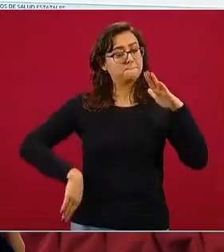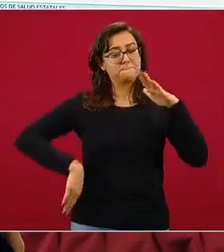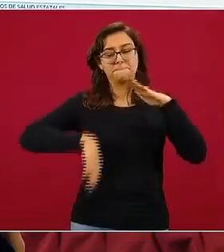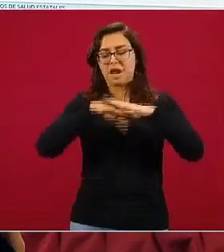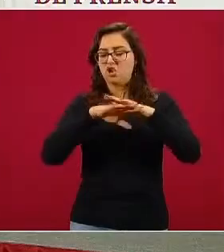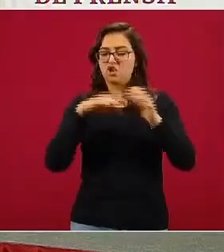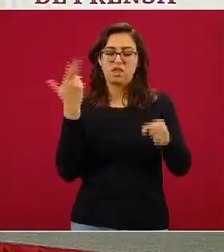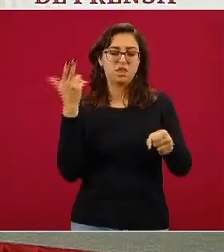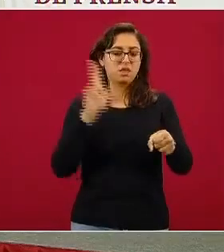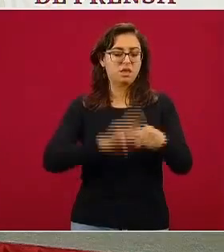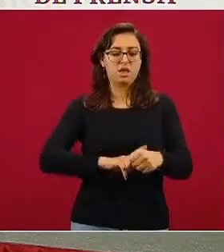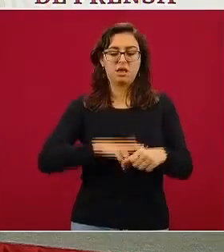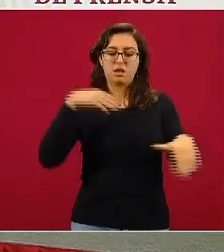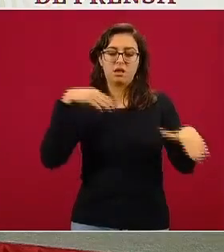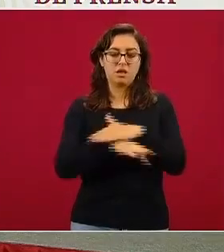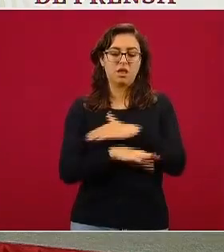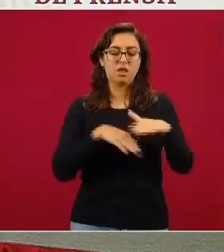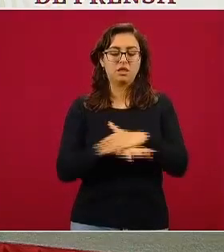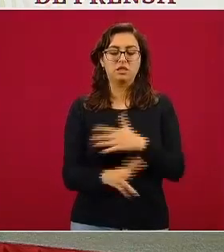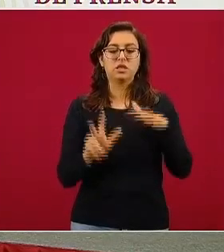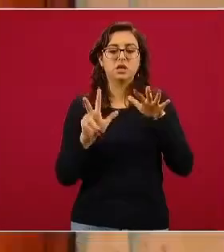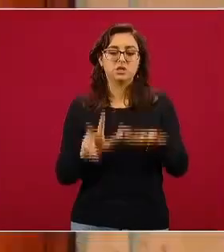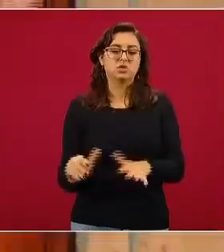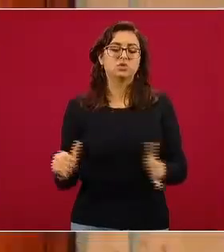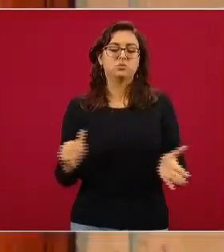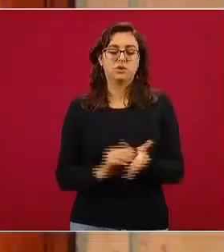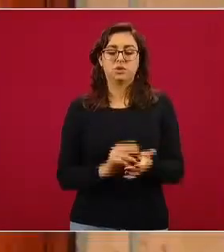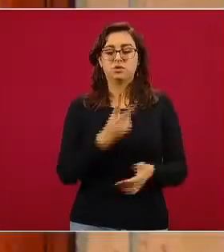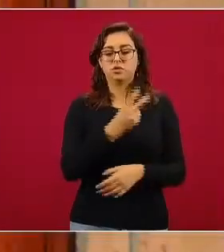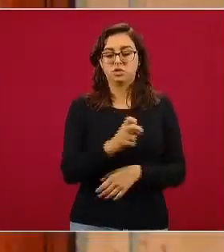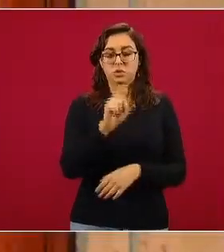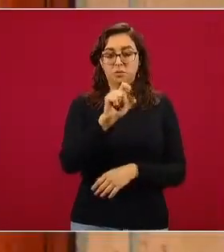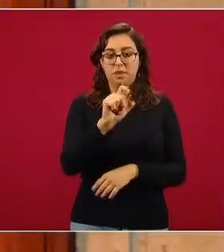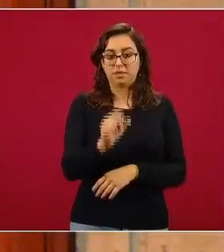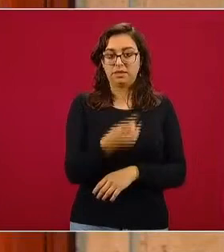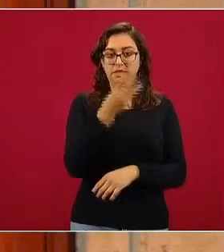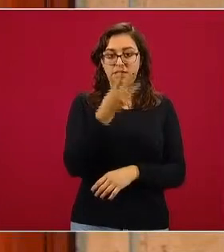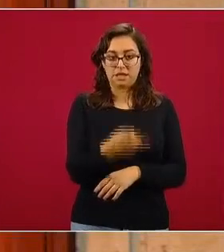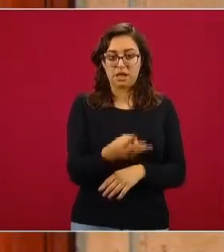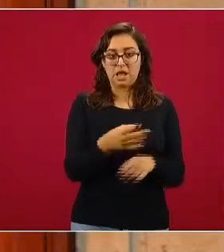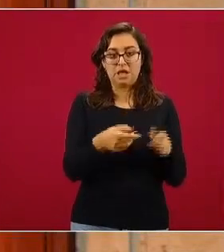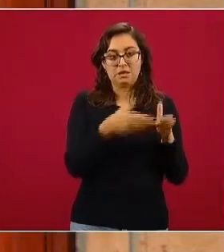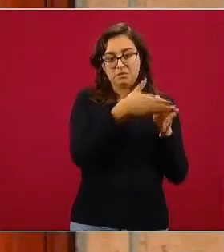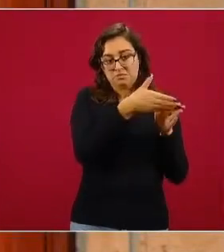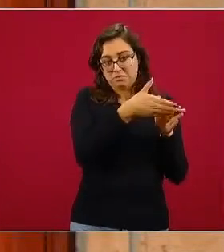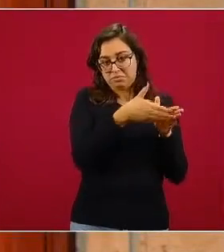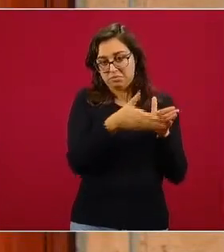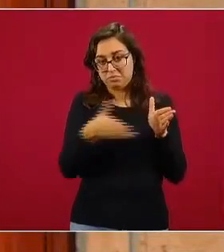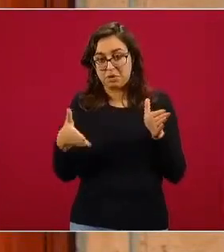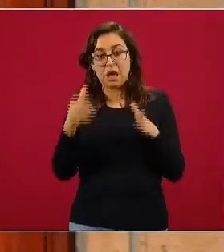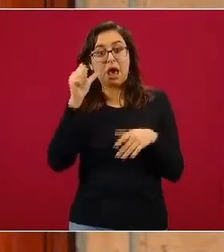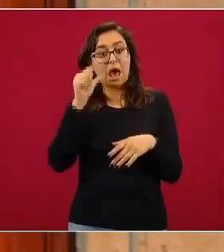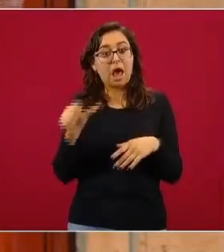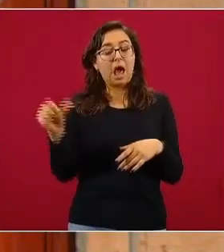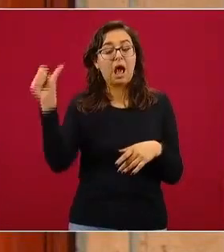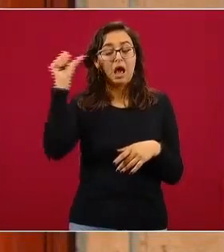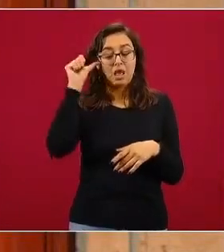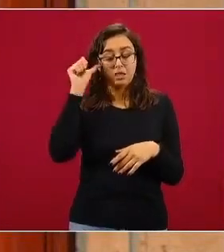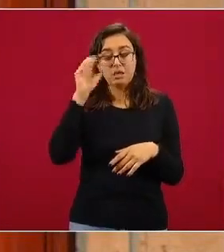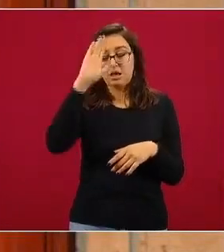personas hospitalizadas, que fueron 18.223, a las que tuvimos en el corte del día de ayer a la